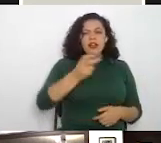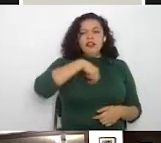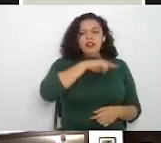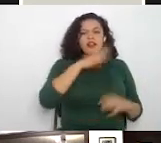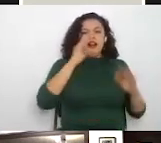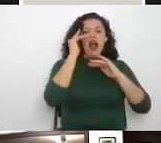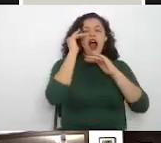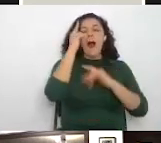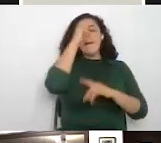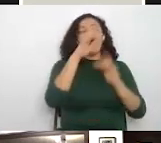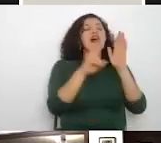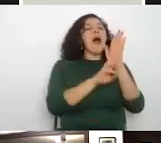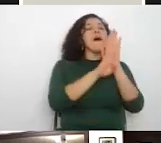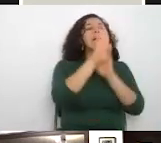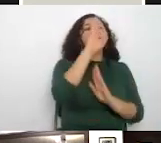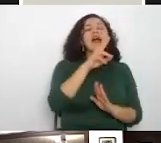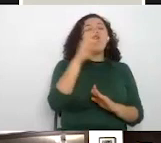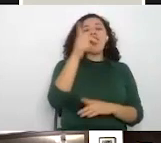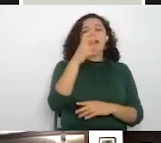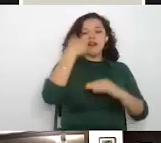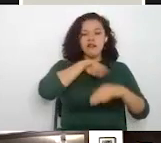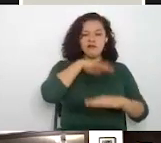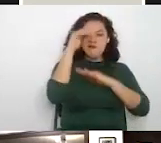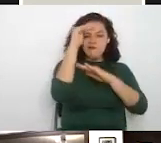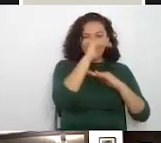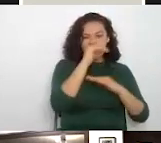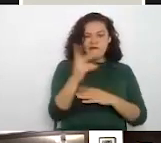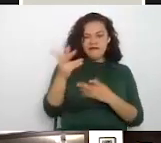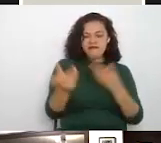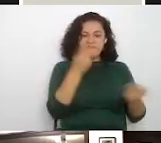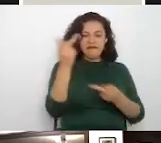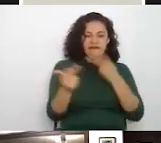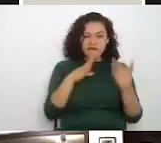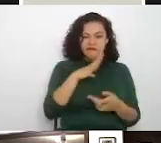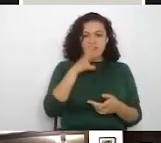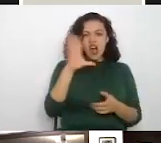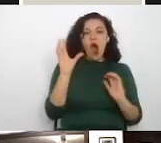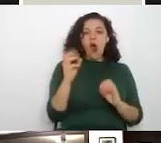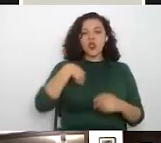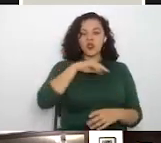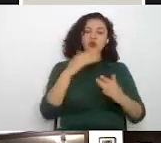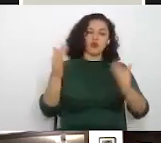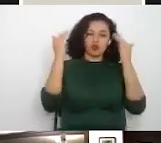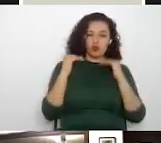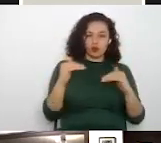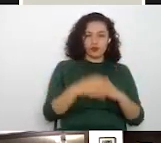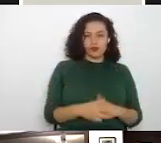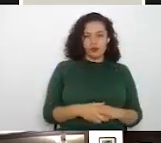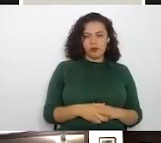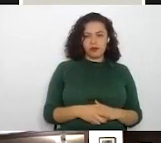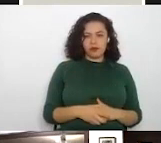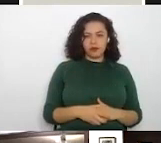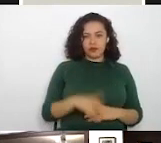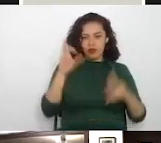mejora continua. No sé si haya alguna pregunta o pasamos al siguiente punto. ¿Sí? ¿Alguna